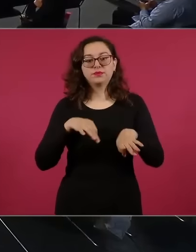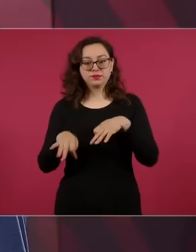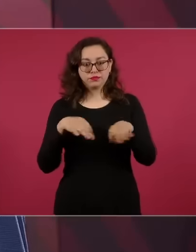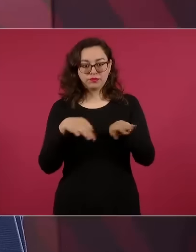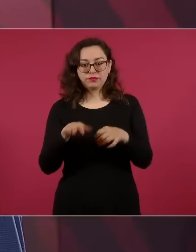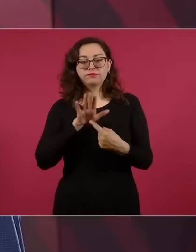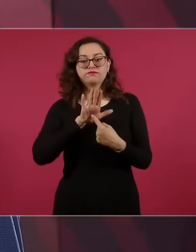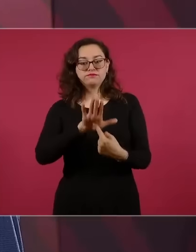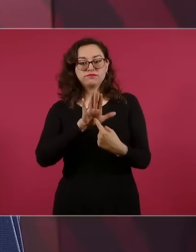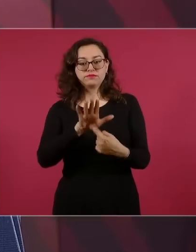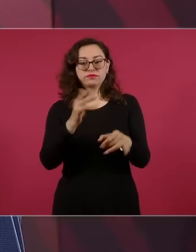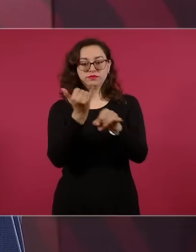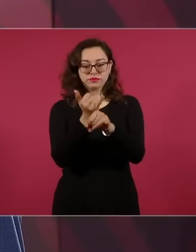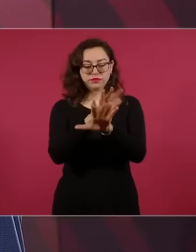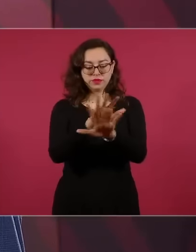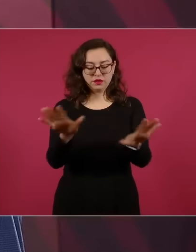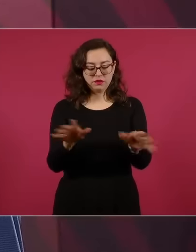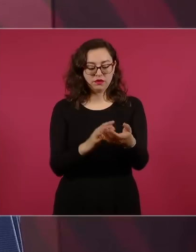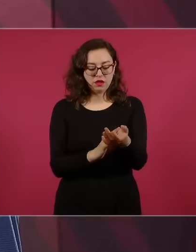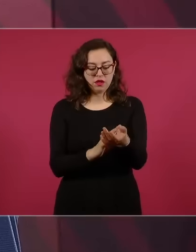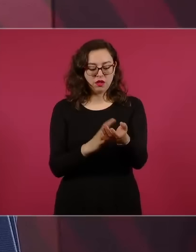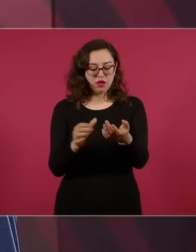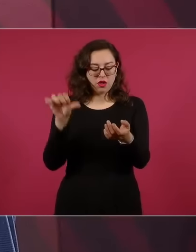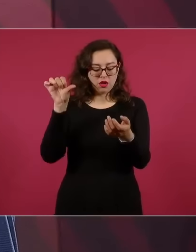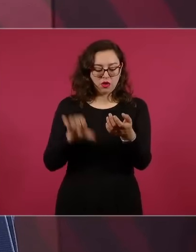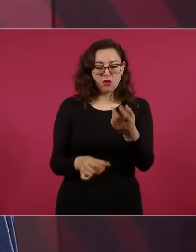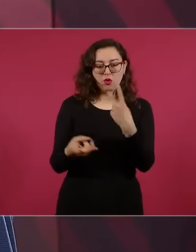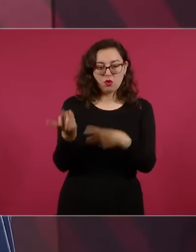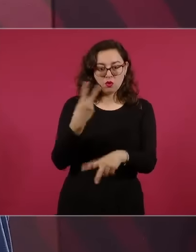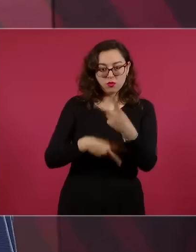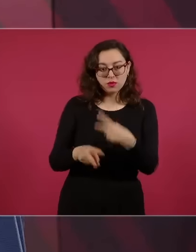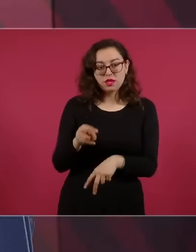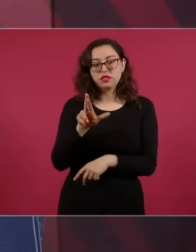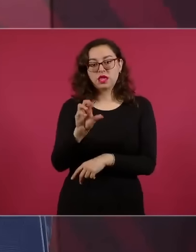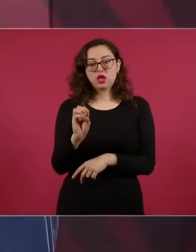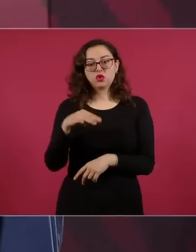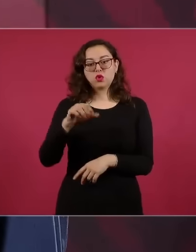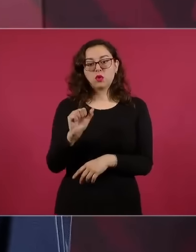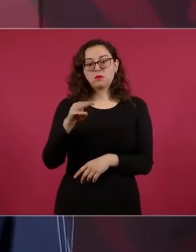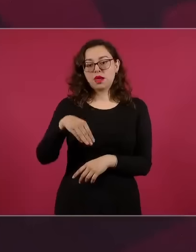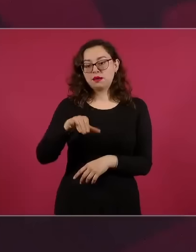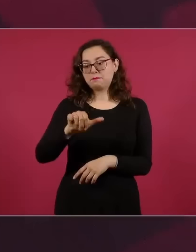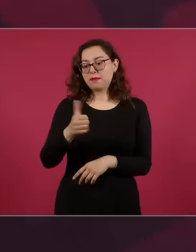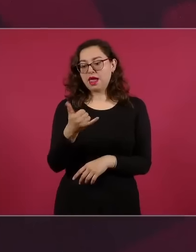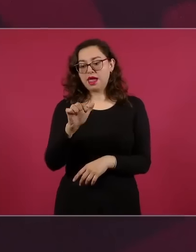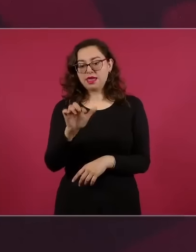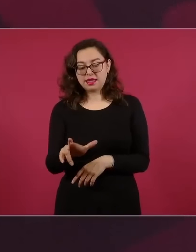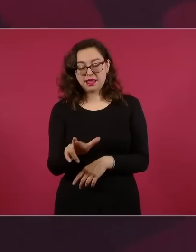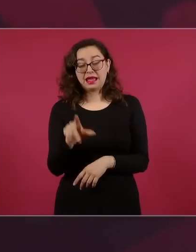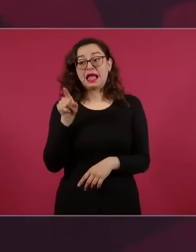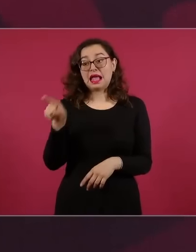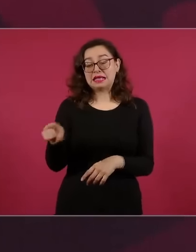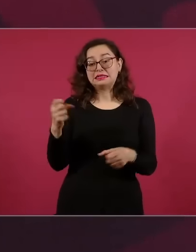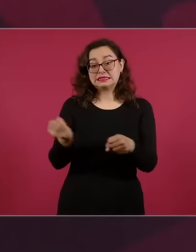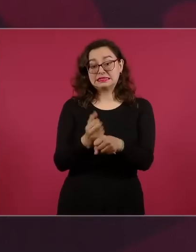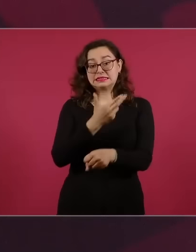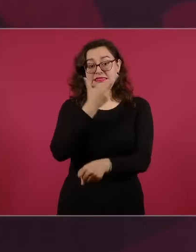hoy le pedí a Román Meyer, que es el secretario de Desarrollo